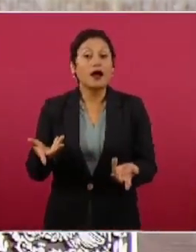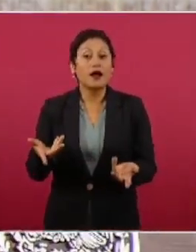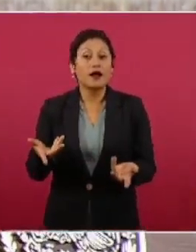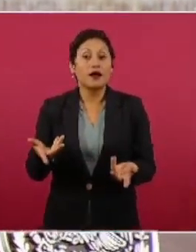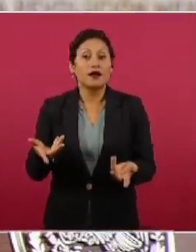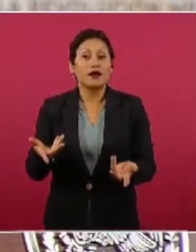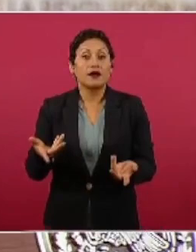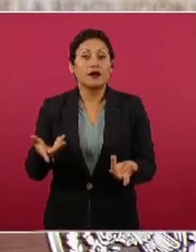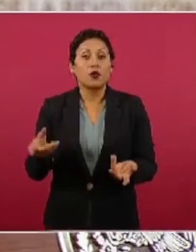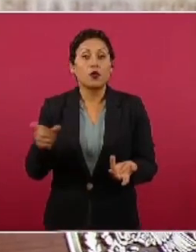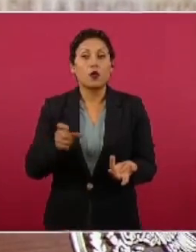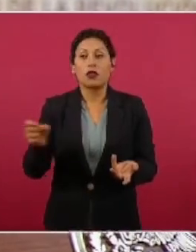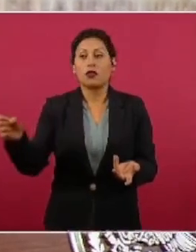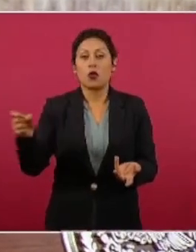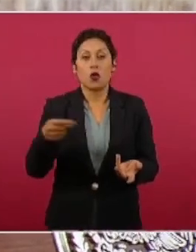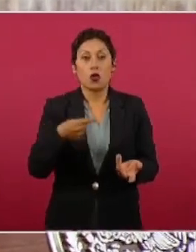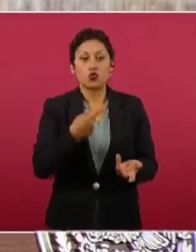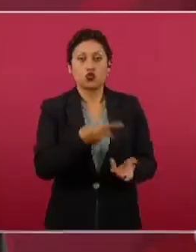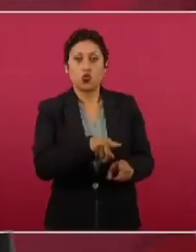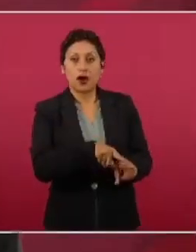mete a la cárcel a su hermano